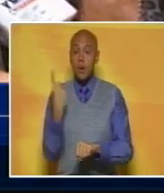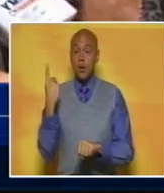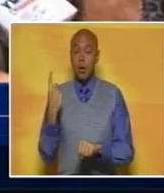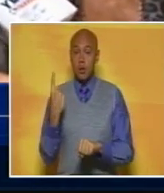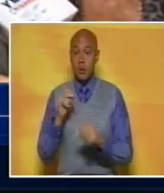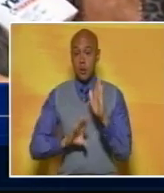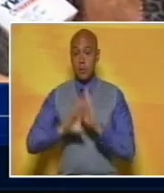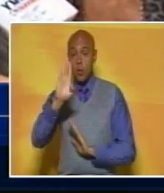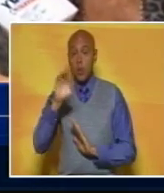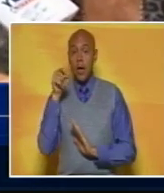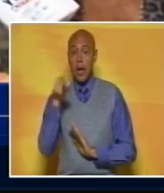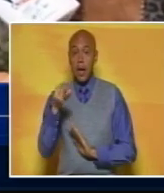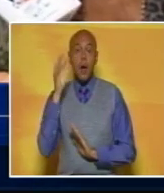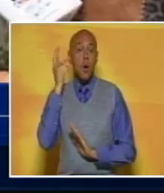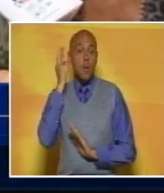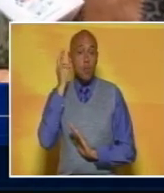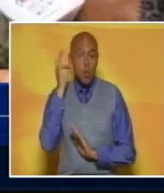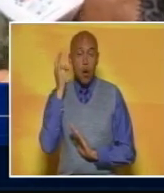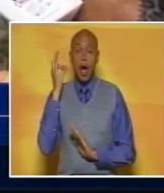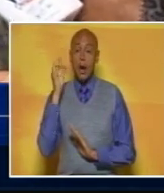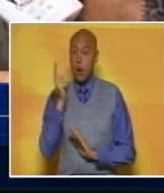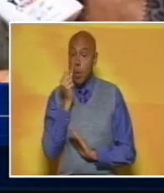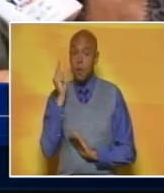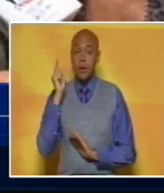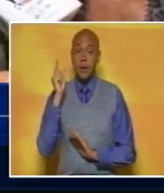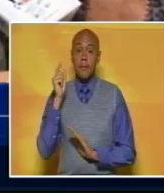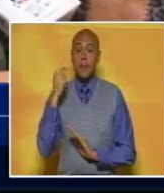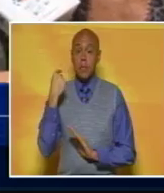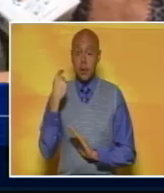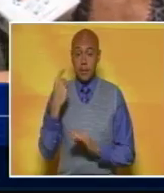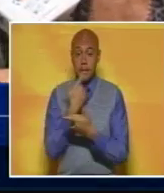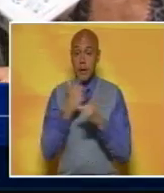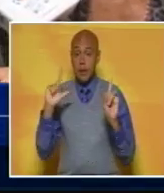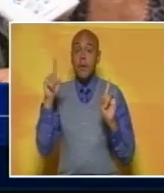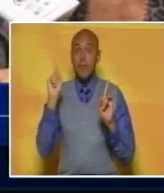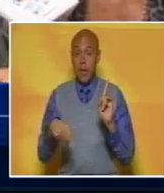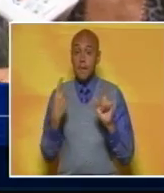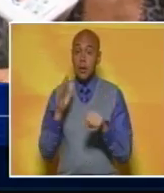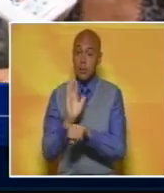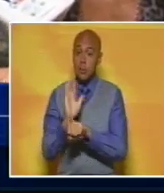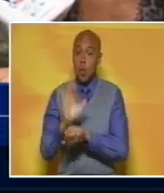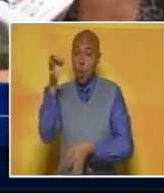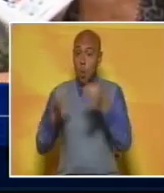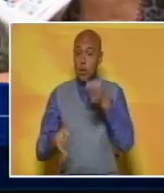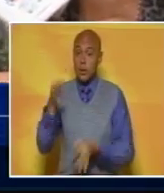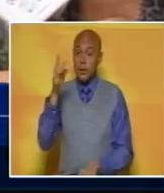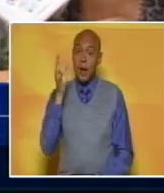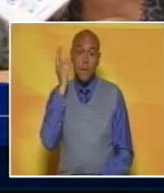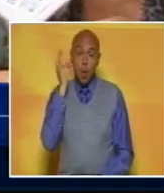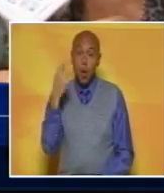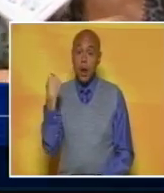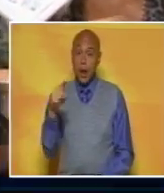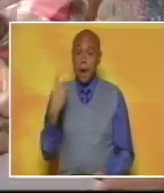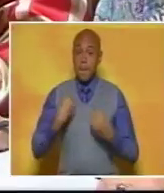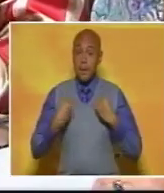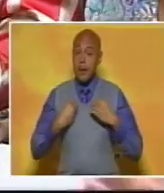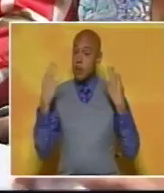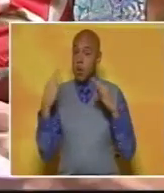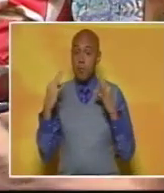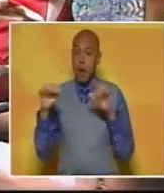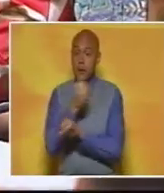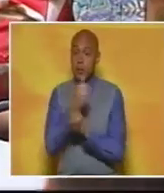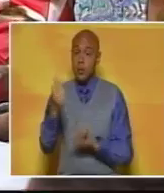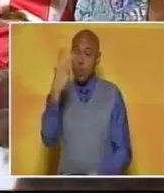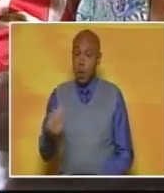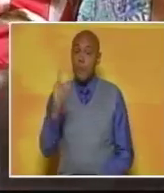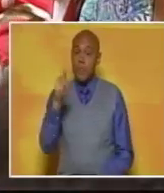en la lucha por la despatriarcalización del Estado, sino por hacer absolutamente justiciable el derecho de las mujeres a una vida libre de violencia. La Comisión